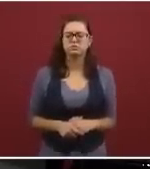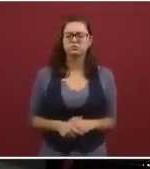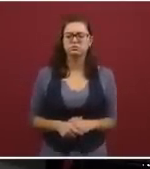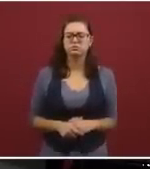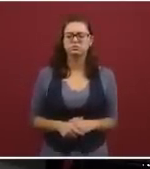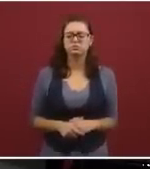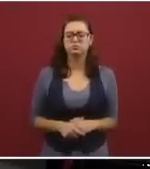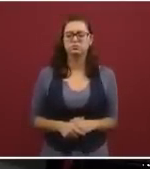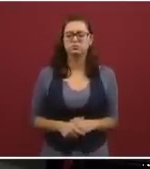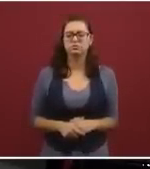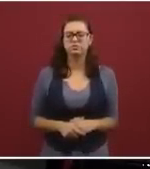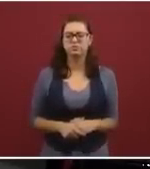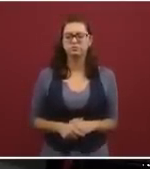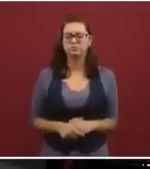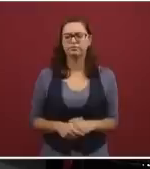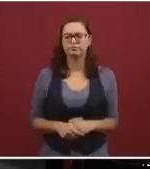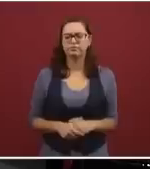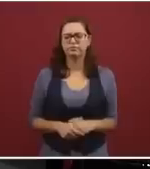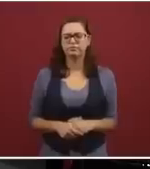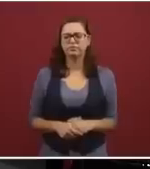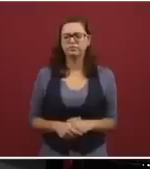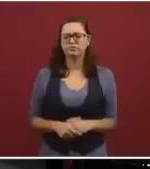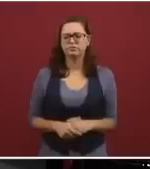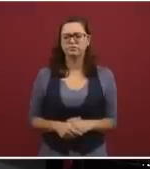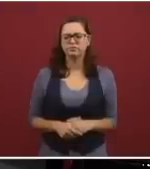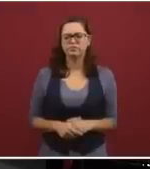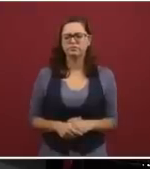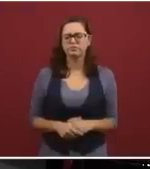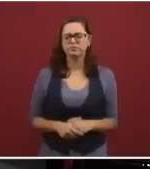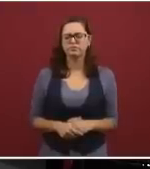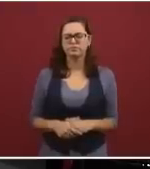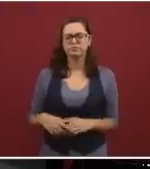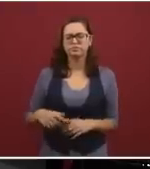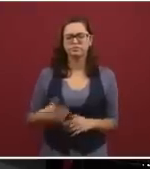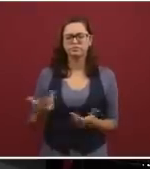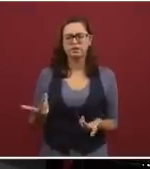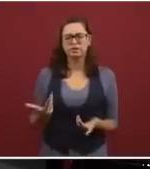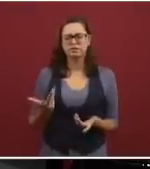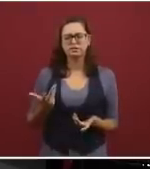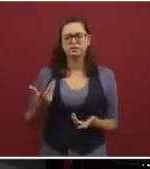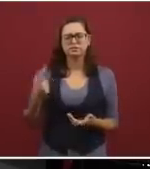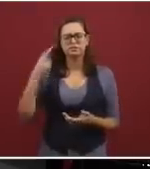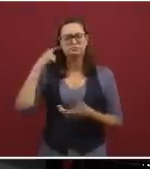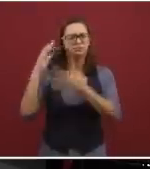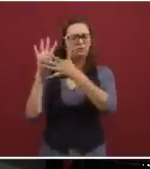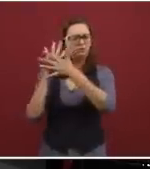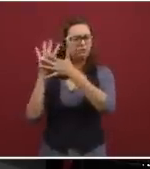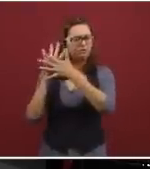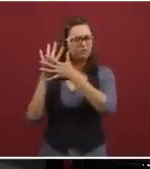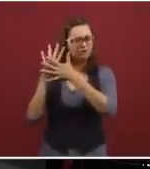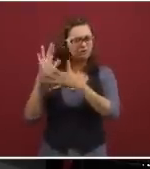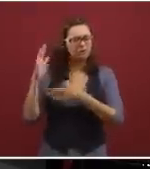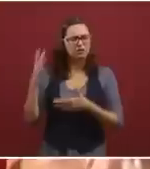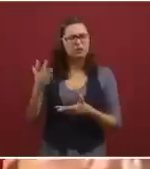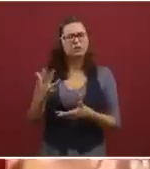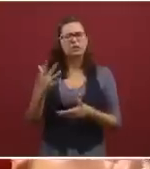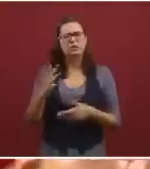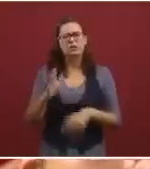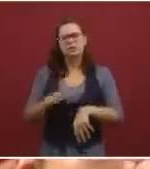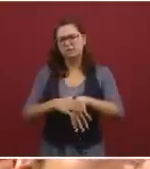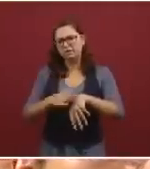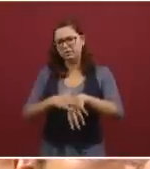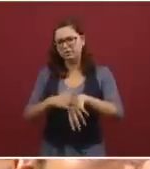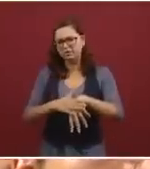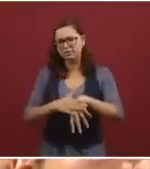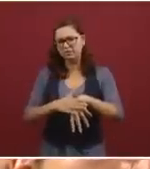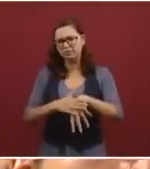Ariel Velázquez, servidor de La Verdad de Quintana Roo y La Verdad Noticias. Señor, le agradecemos su visita y que haya intervenido en el problema de